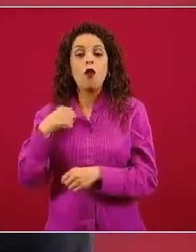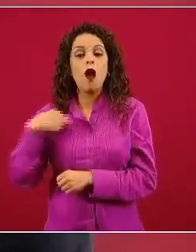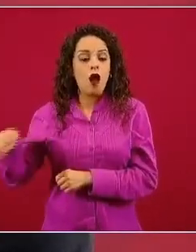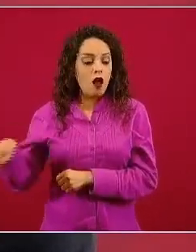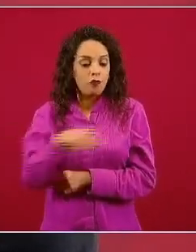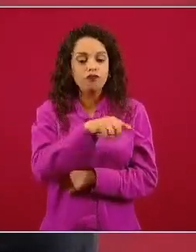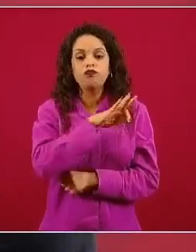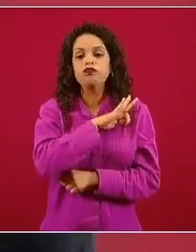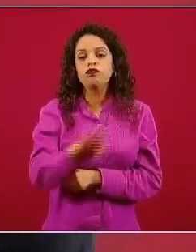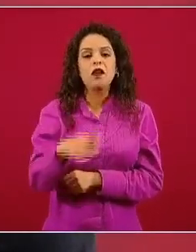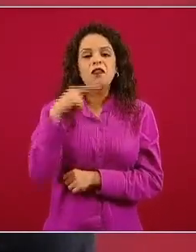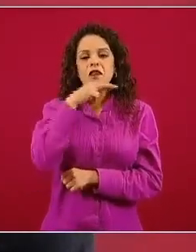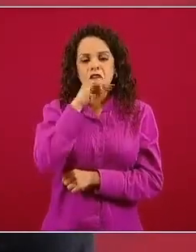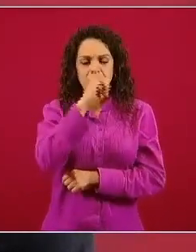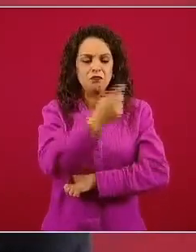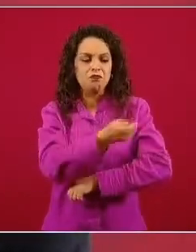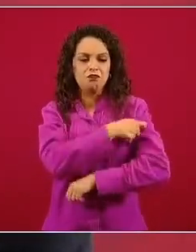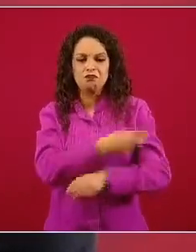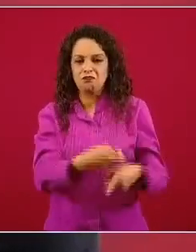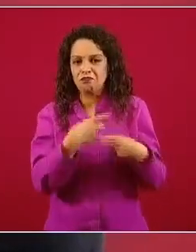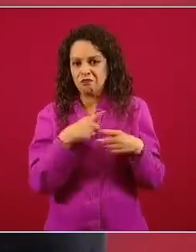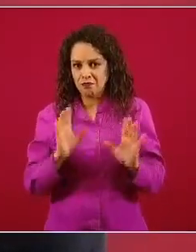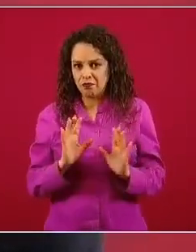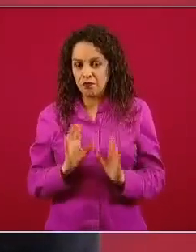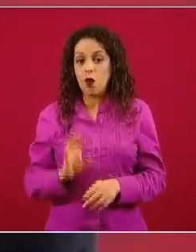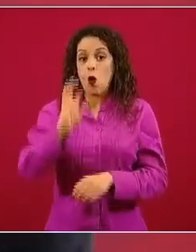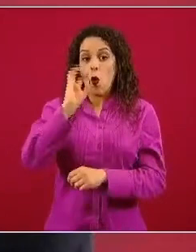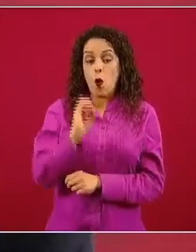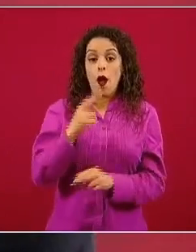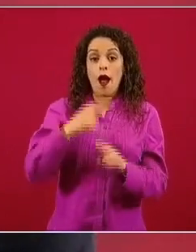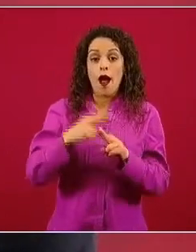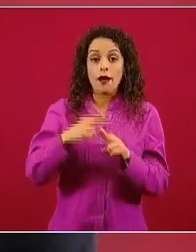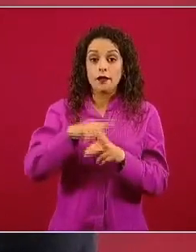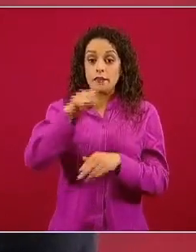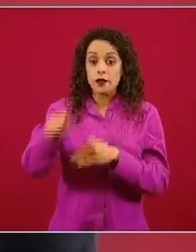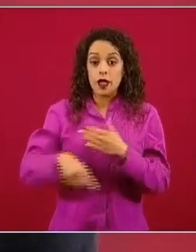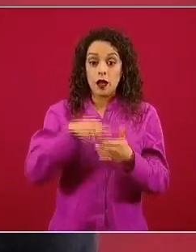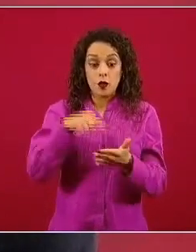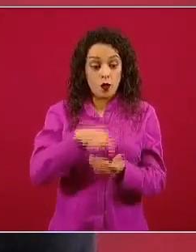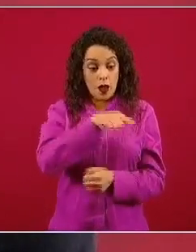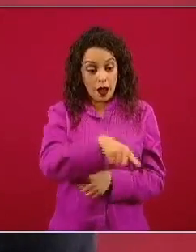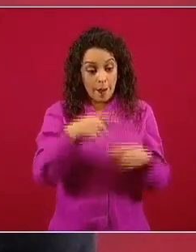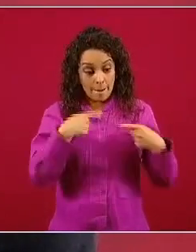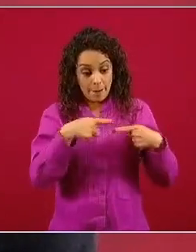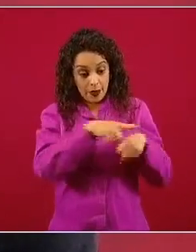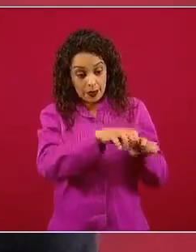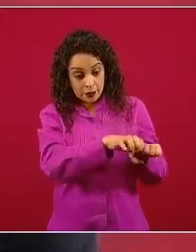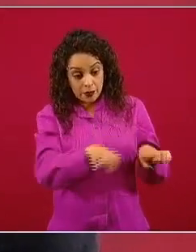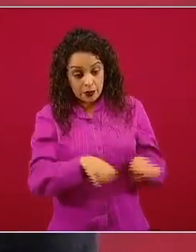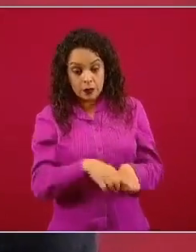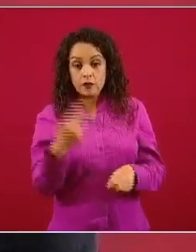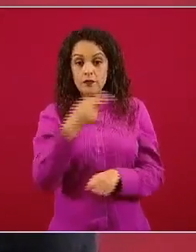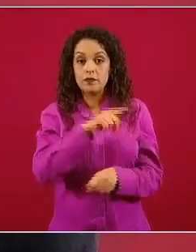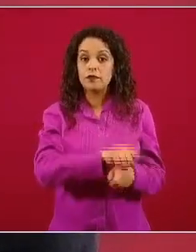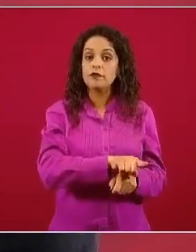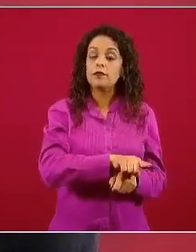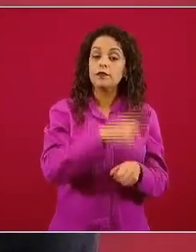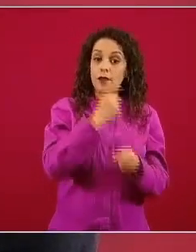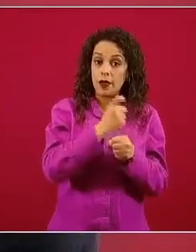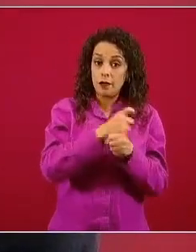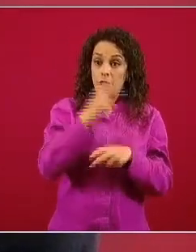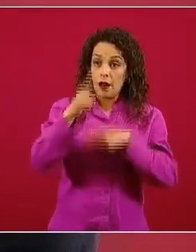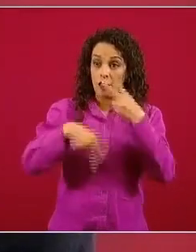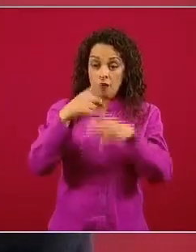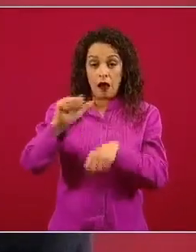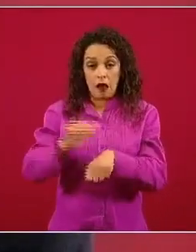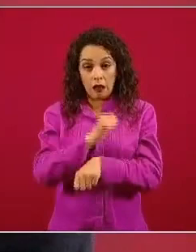la vacuna, a lugares en donde el personal de salud y el personal de vacunación se tiene que desplazar primero en vehículos, luego a